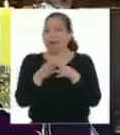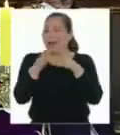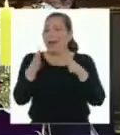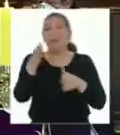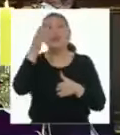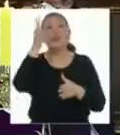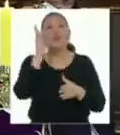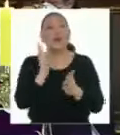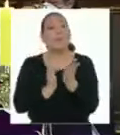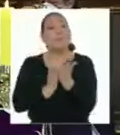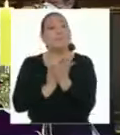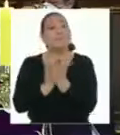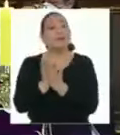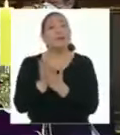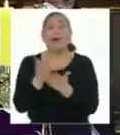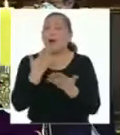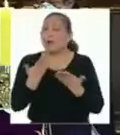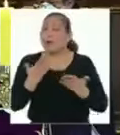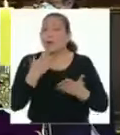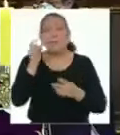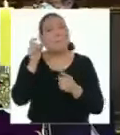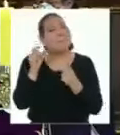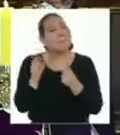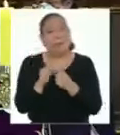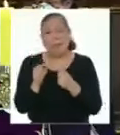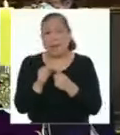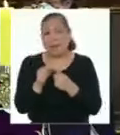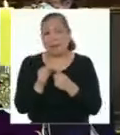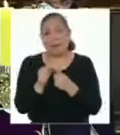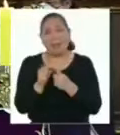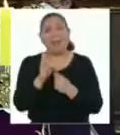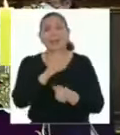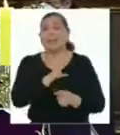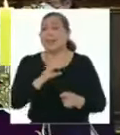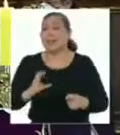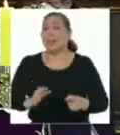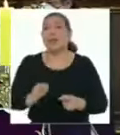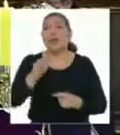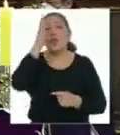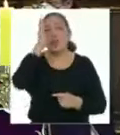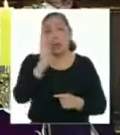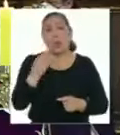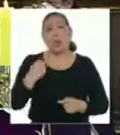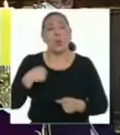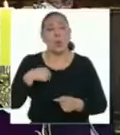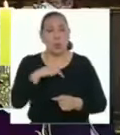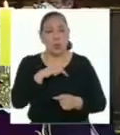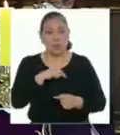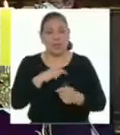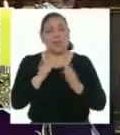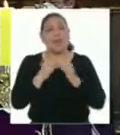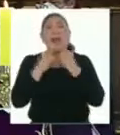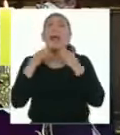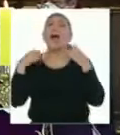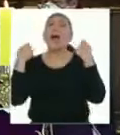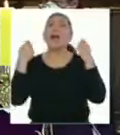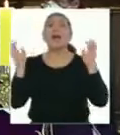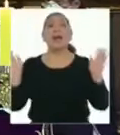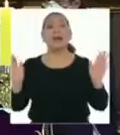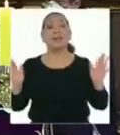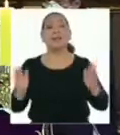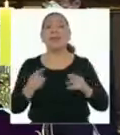grandeza por medio de la sencillez de tu palabra, que es Cristo, Señor nuestro. Por eso te alabamos con